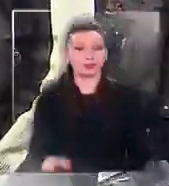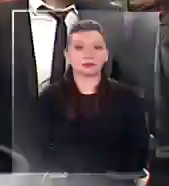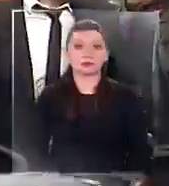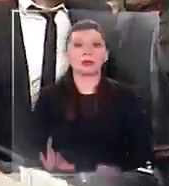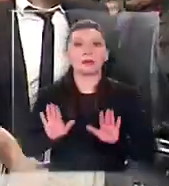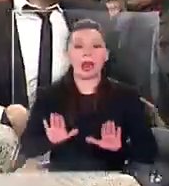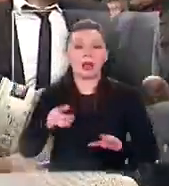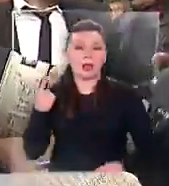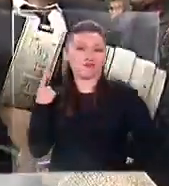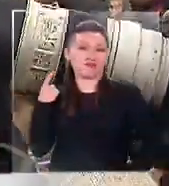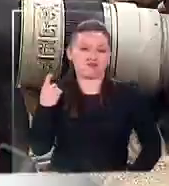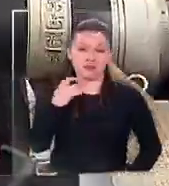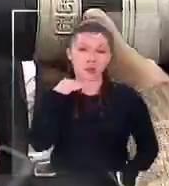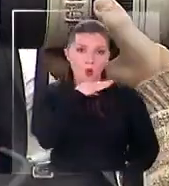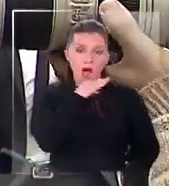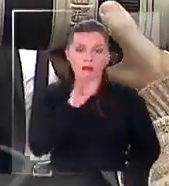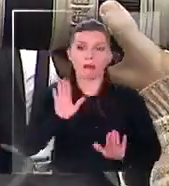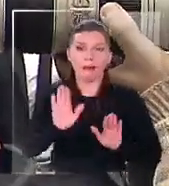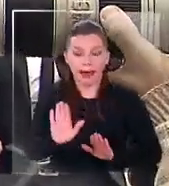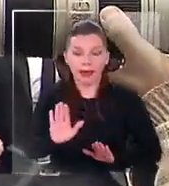ir a exceso de velocidad.